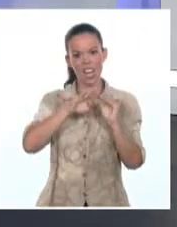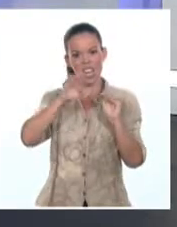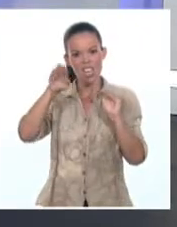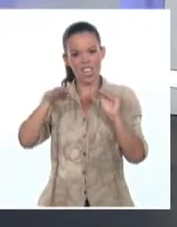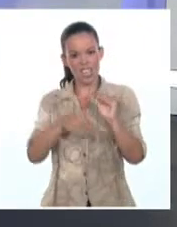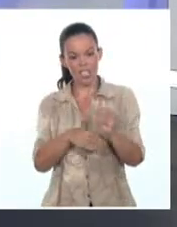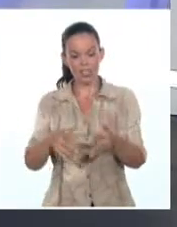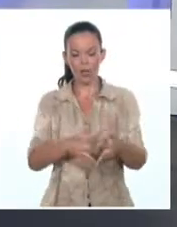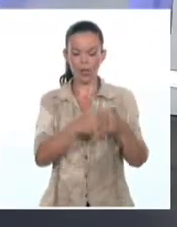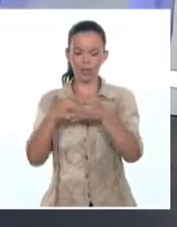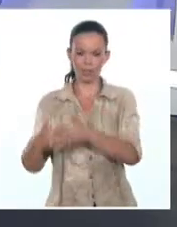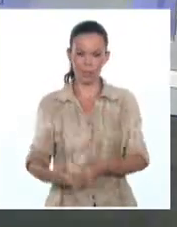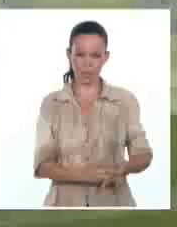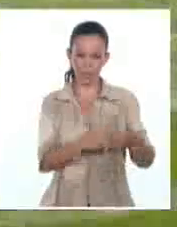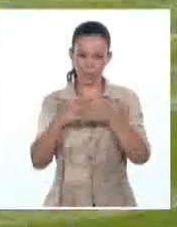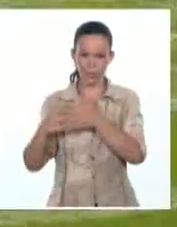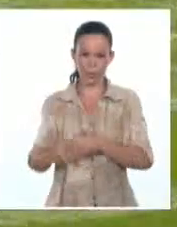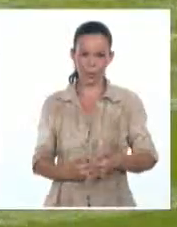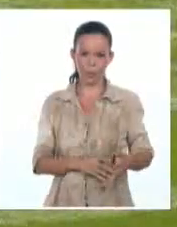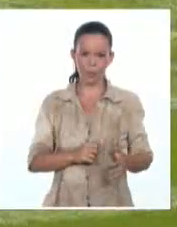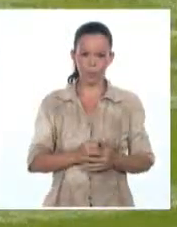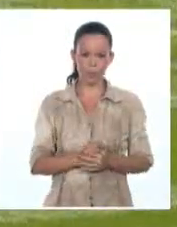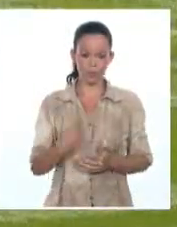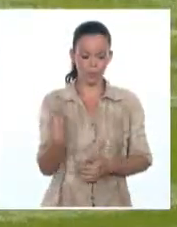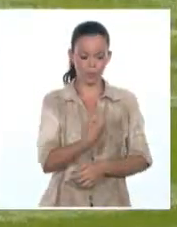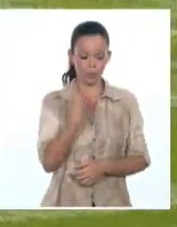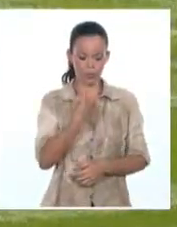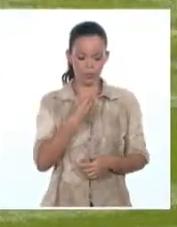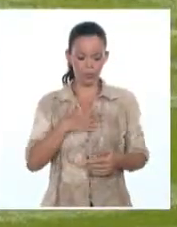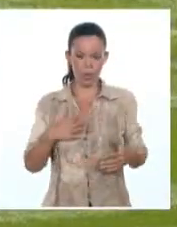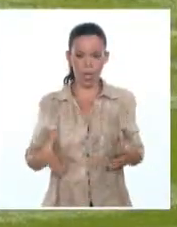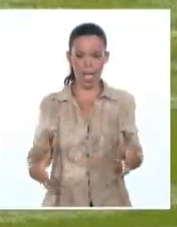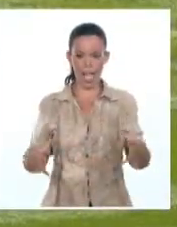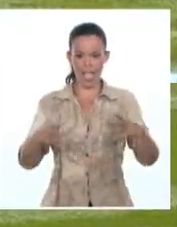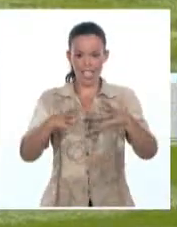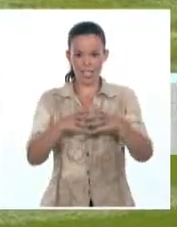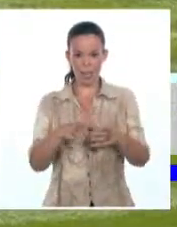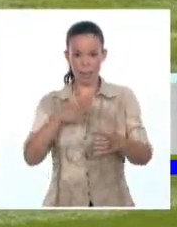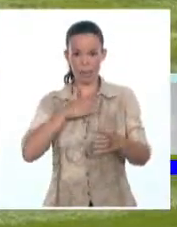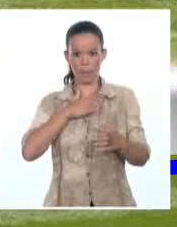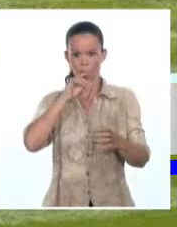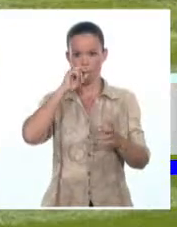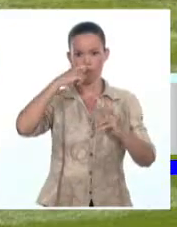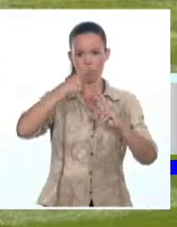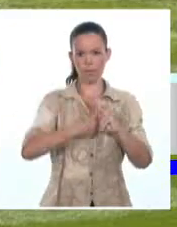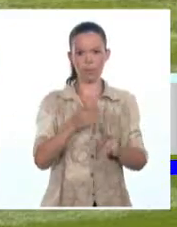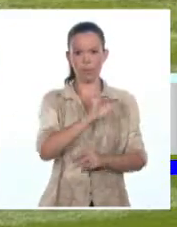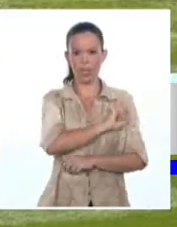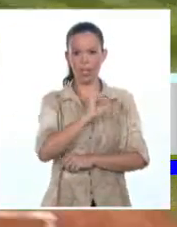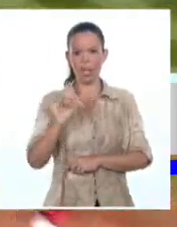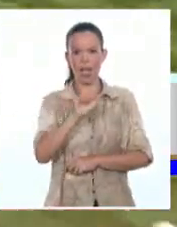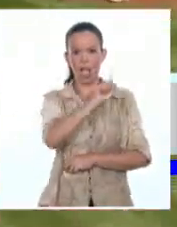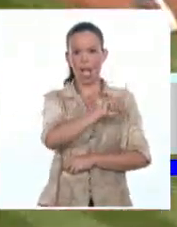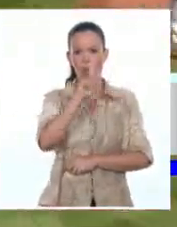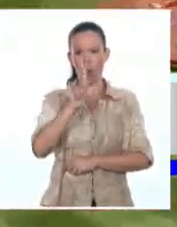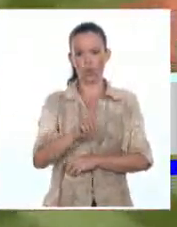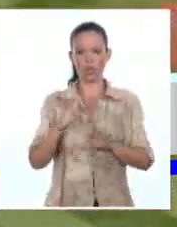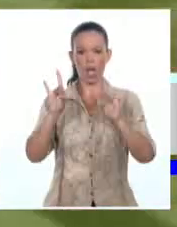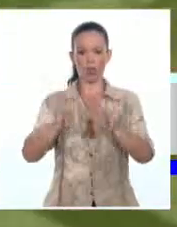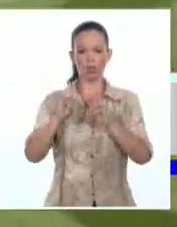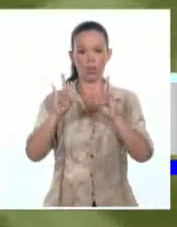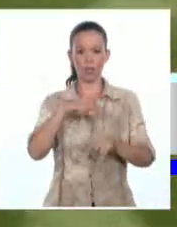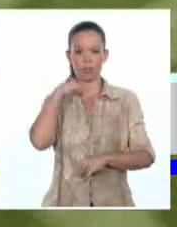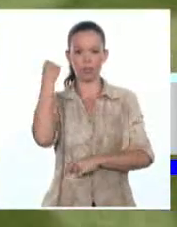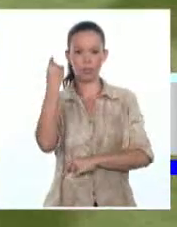Estados Unidos nuestro elenco de bayamo le ganó por nocaut de once por una a su similar de Australia y de esta manera